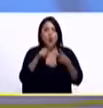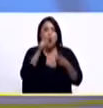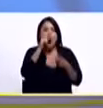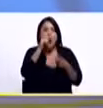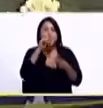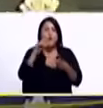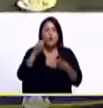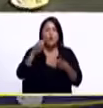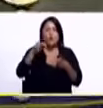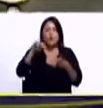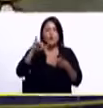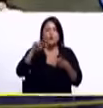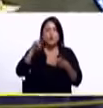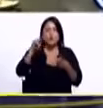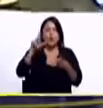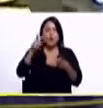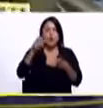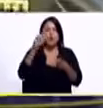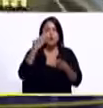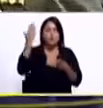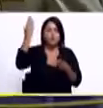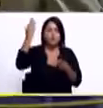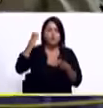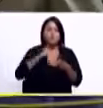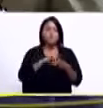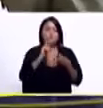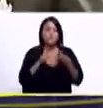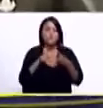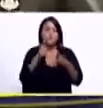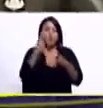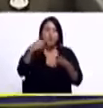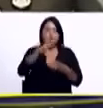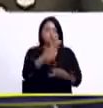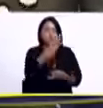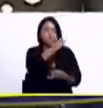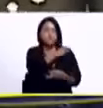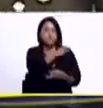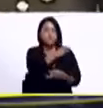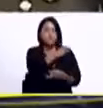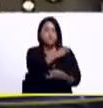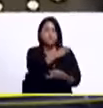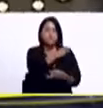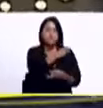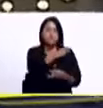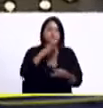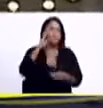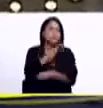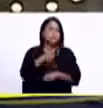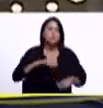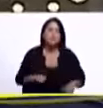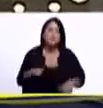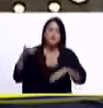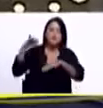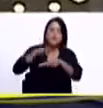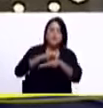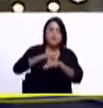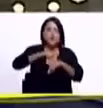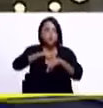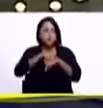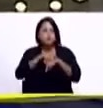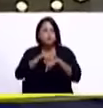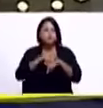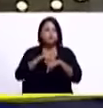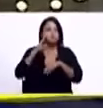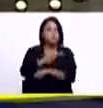Domingo Antonio Hernández Lares, a los comandantes del Ejército, Aviación, Armada,